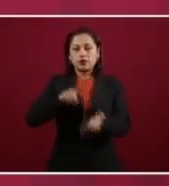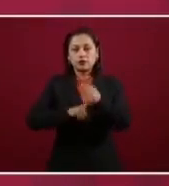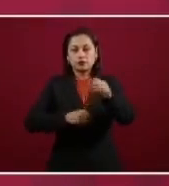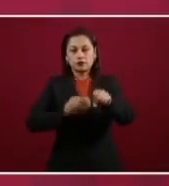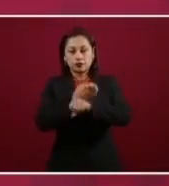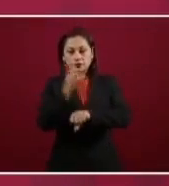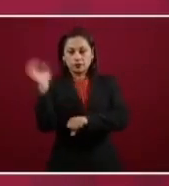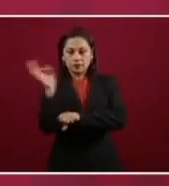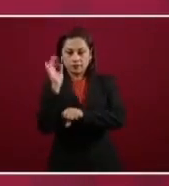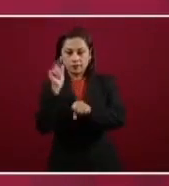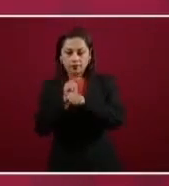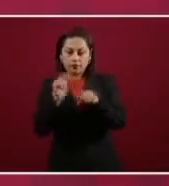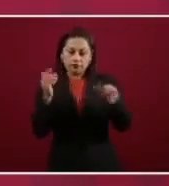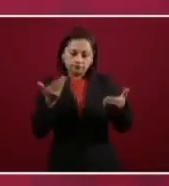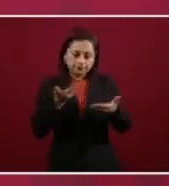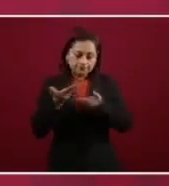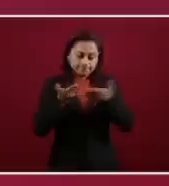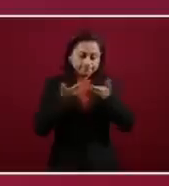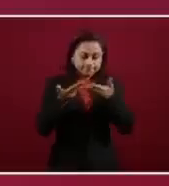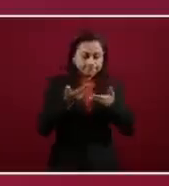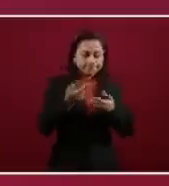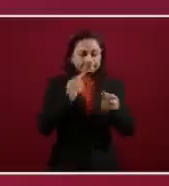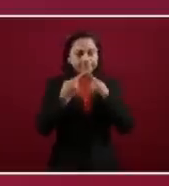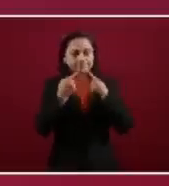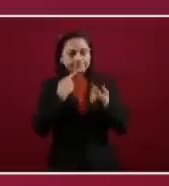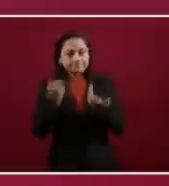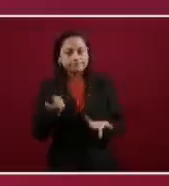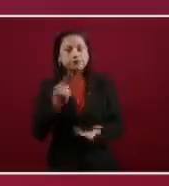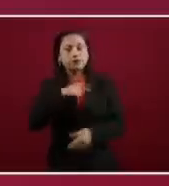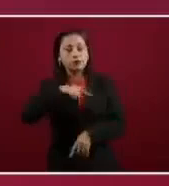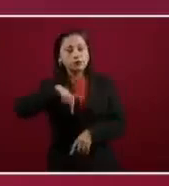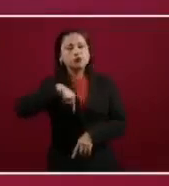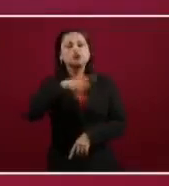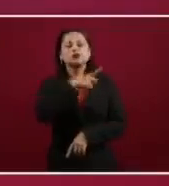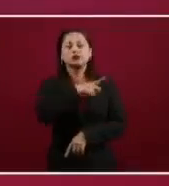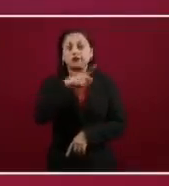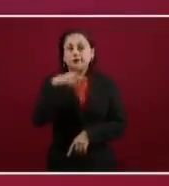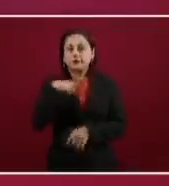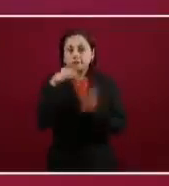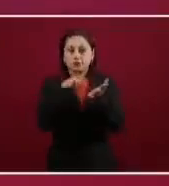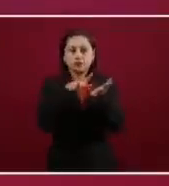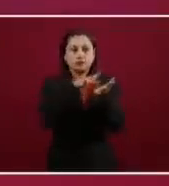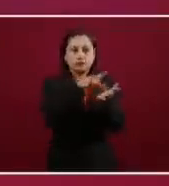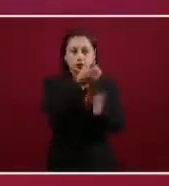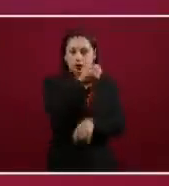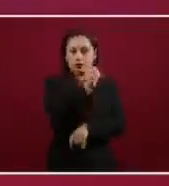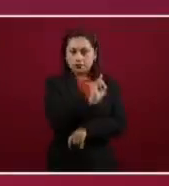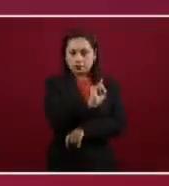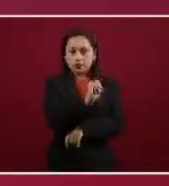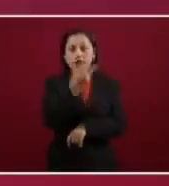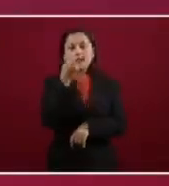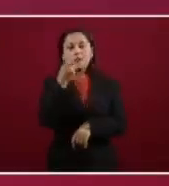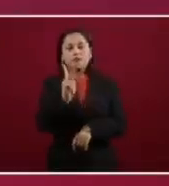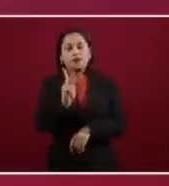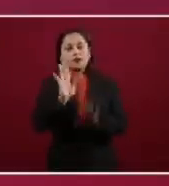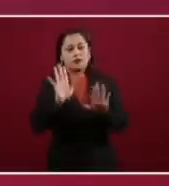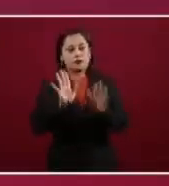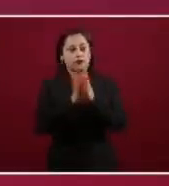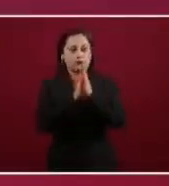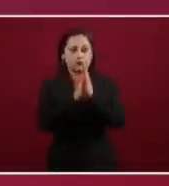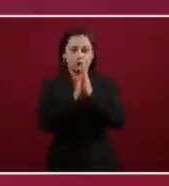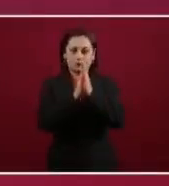federación yo creo que eso es una obligación nuestra es lo menos que podemos hacer pero no tenemos que estar esperando